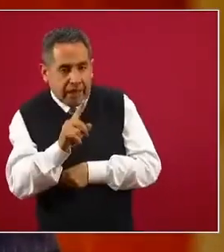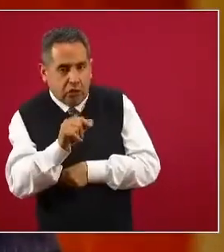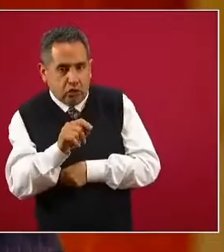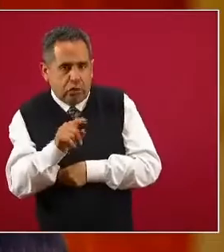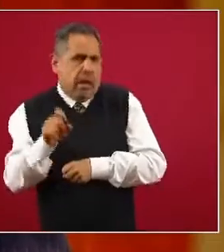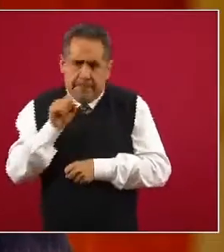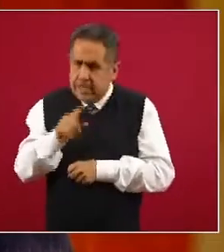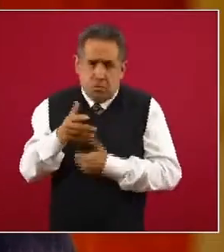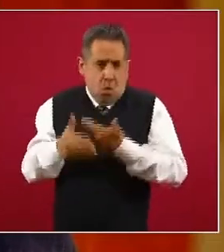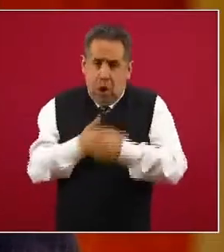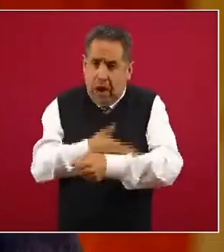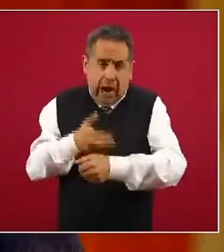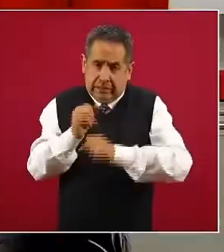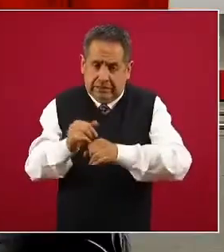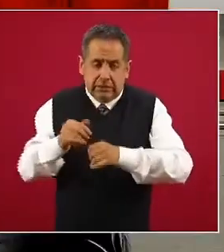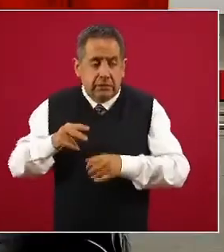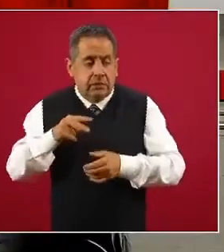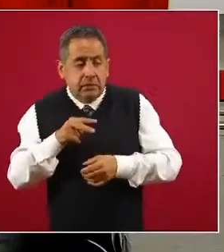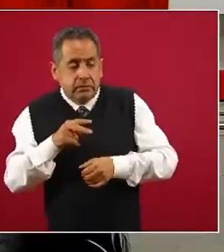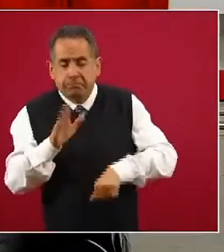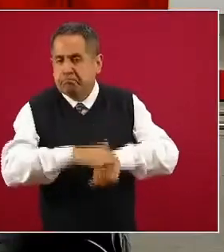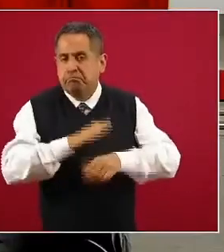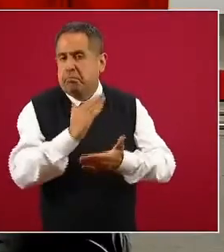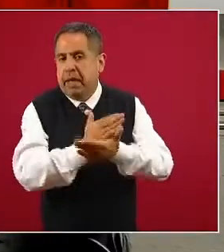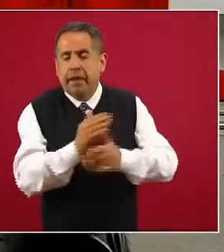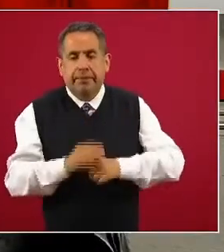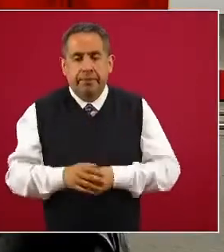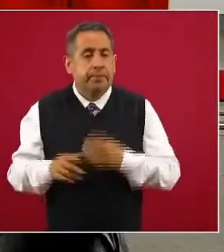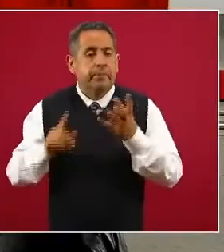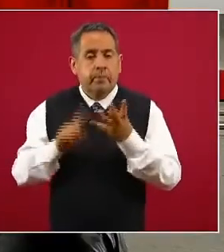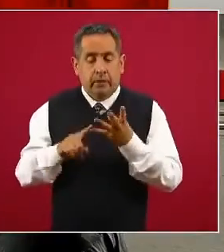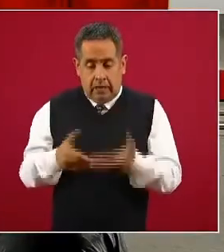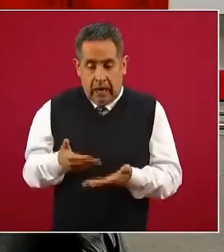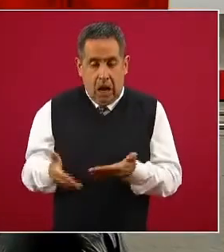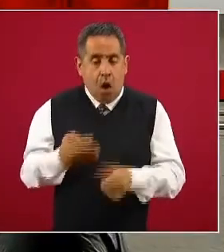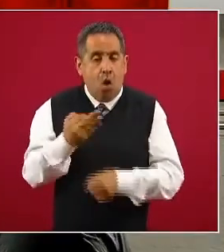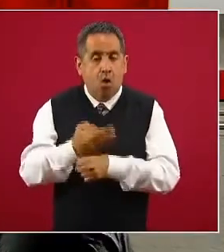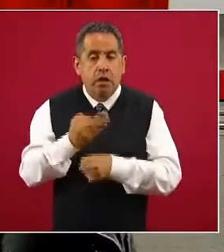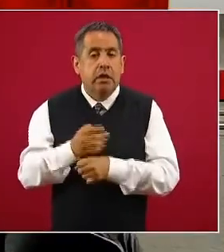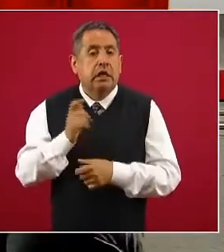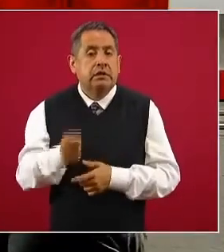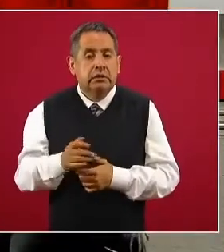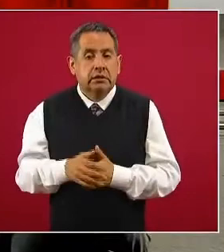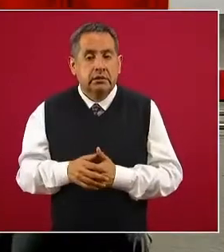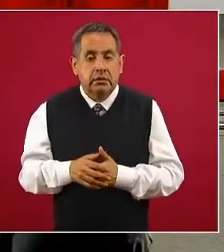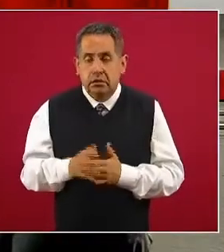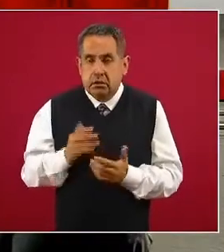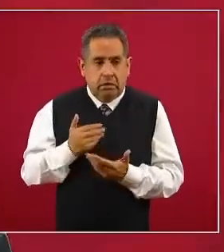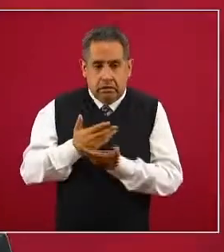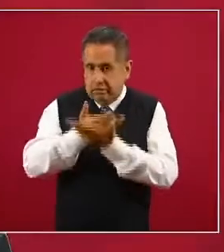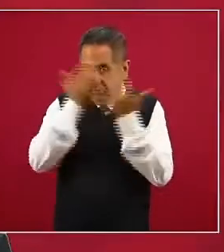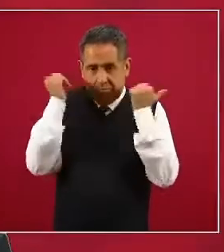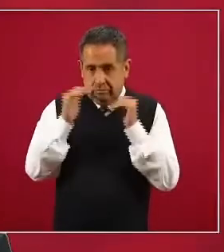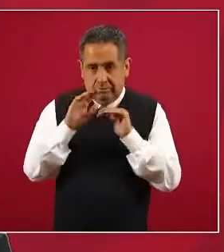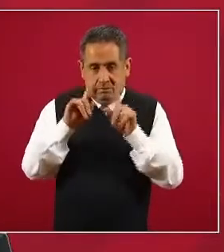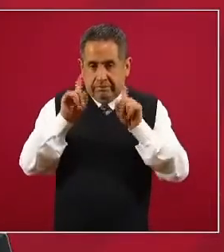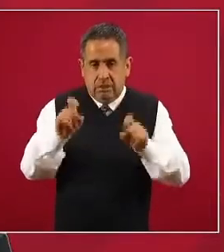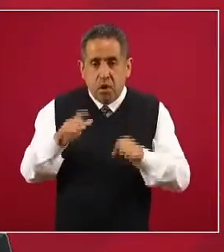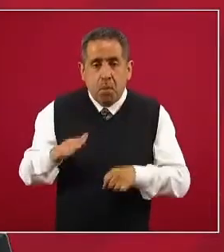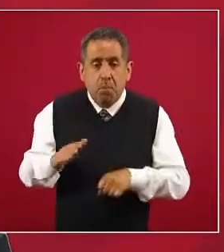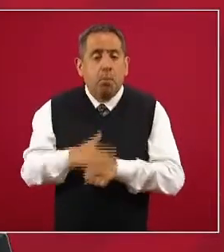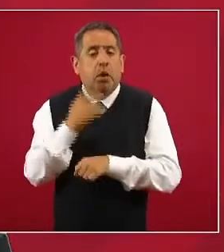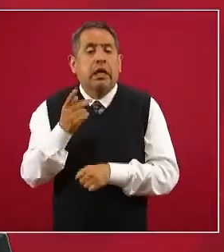del proceso del estudio. 4, hasta este momento se desconoce si